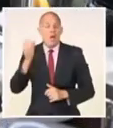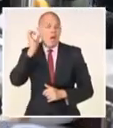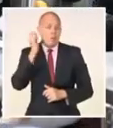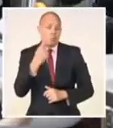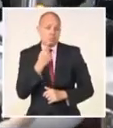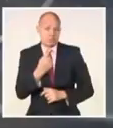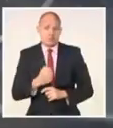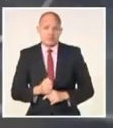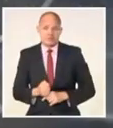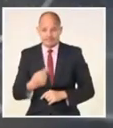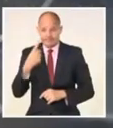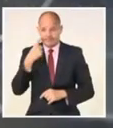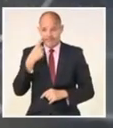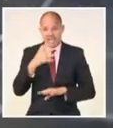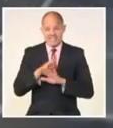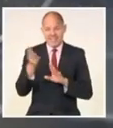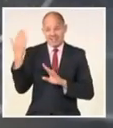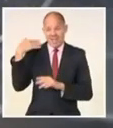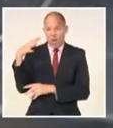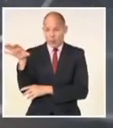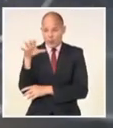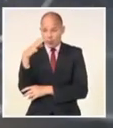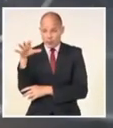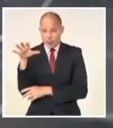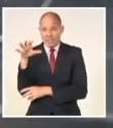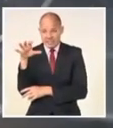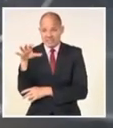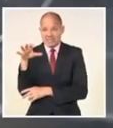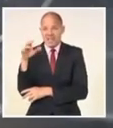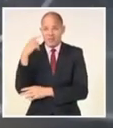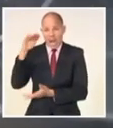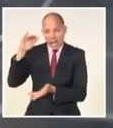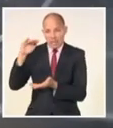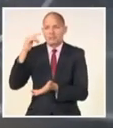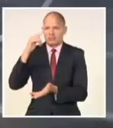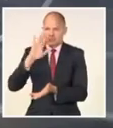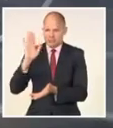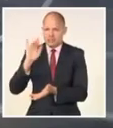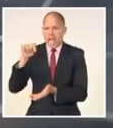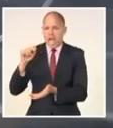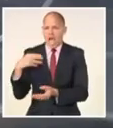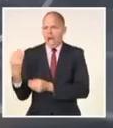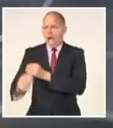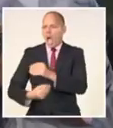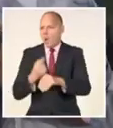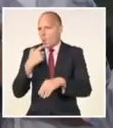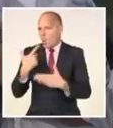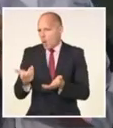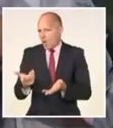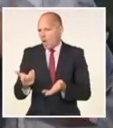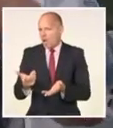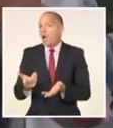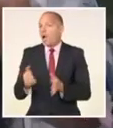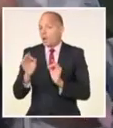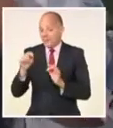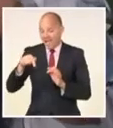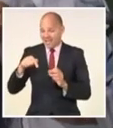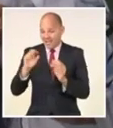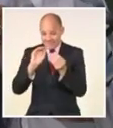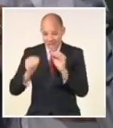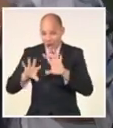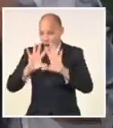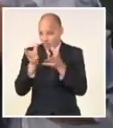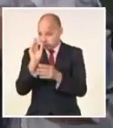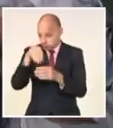propio ventilador de mesa de 12 pulgadas, donde están todos los moldes, troqueles, dispositivos, que nosotros lo hacemos íntegramente aquí, y